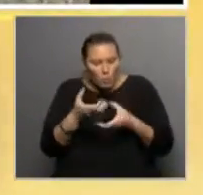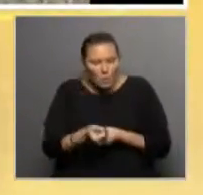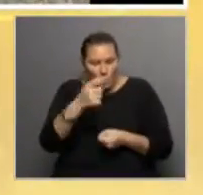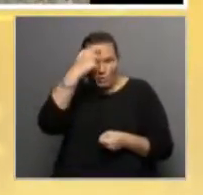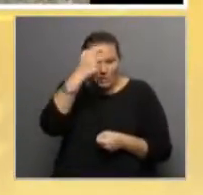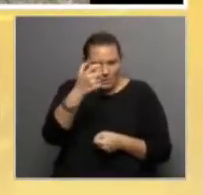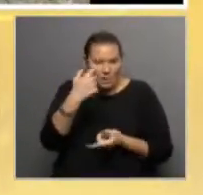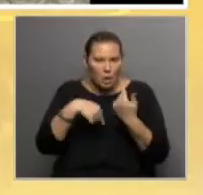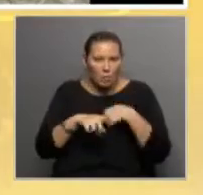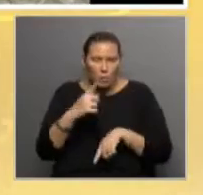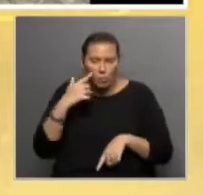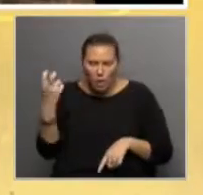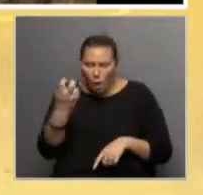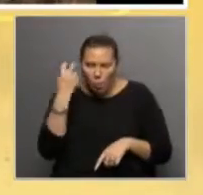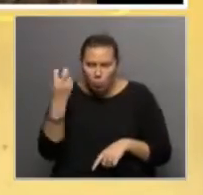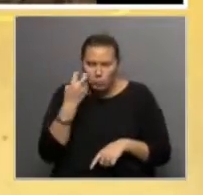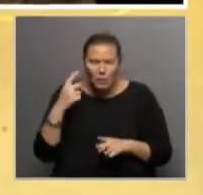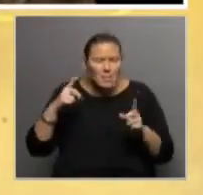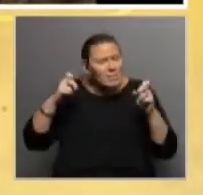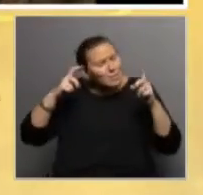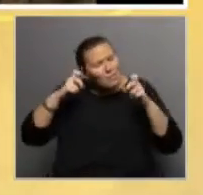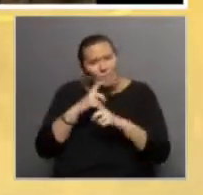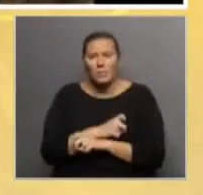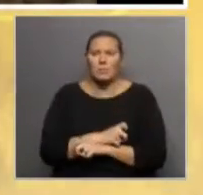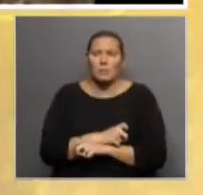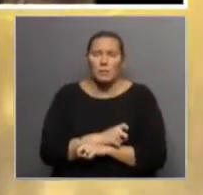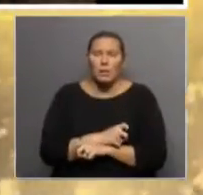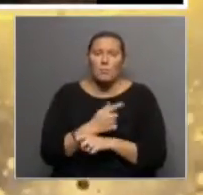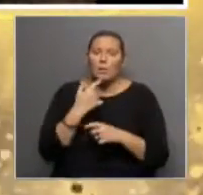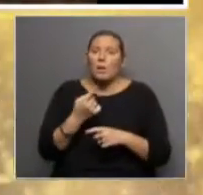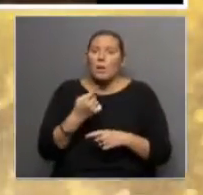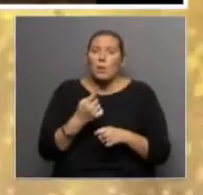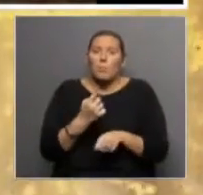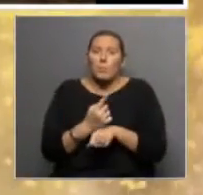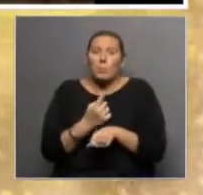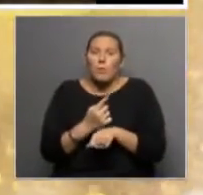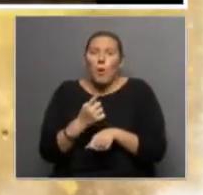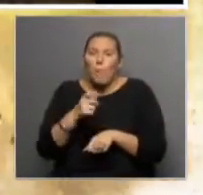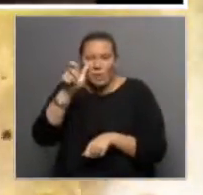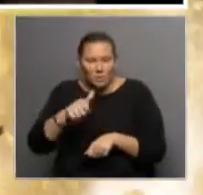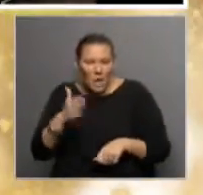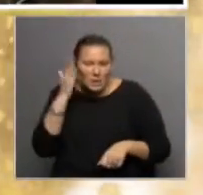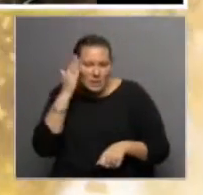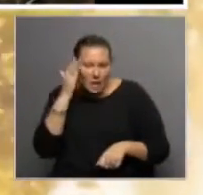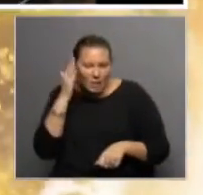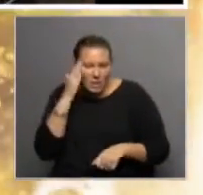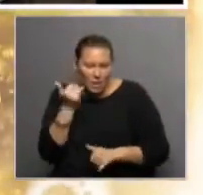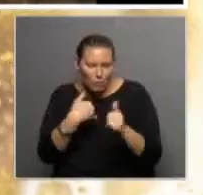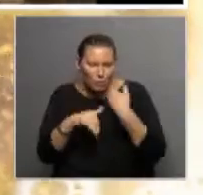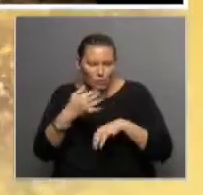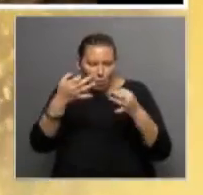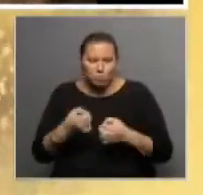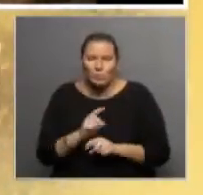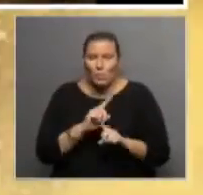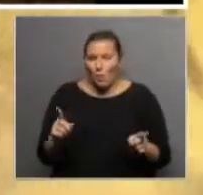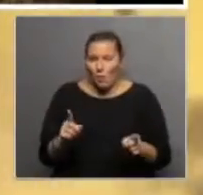pero realmente es como buscar una aguja en un pajar, porque como le digo, partimos de la base que los que saben no proveen información. Claro,